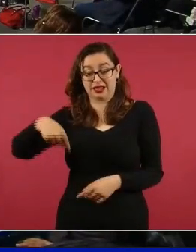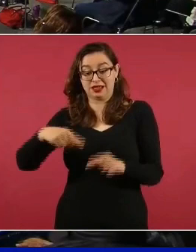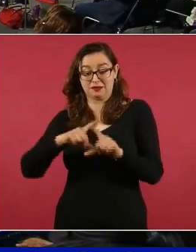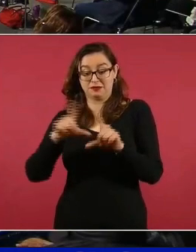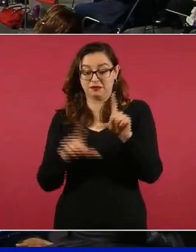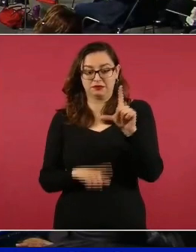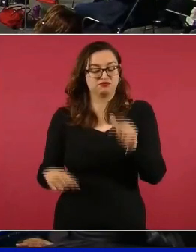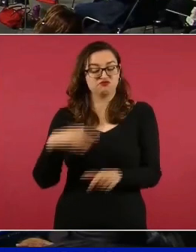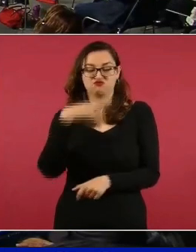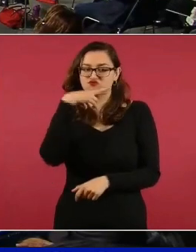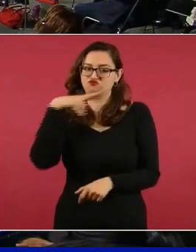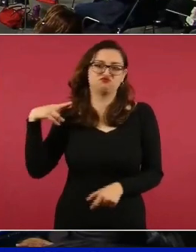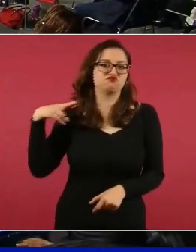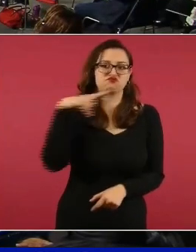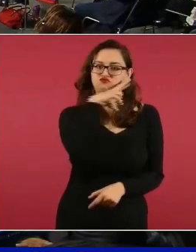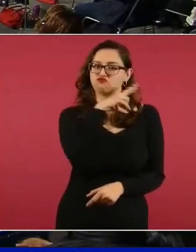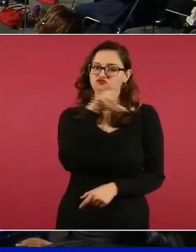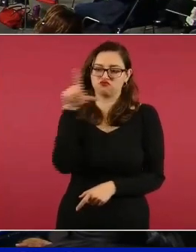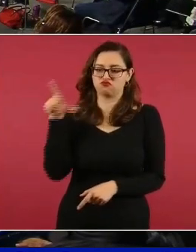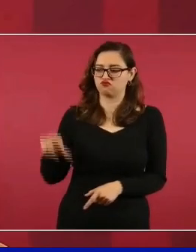fue lo primero que hicimos.